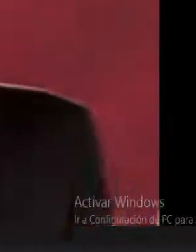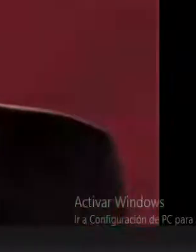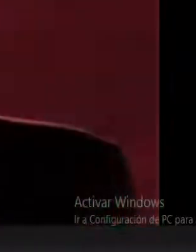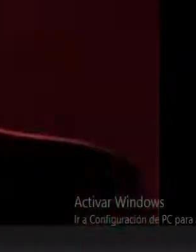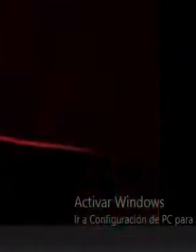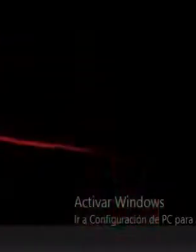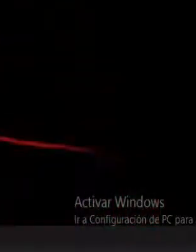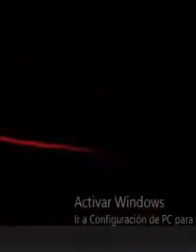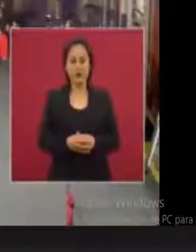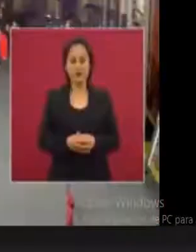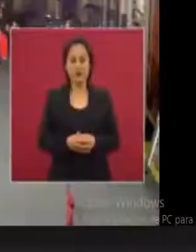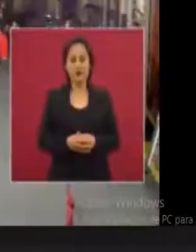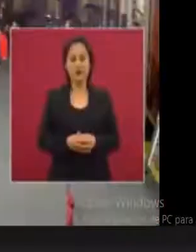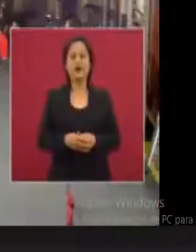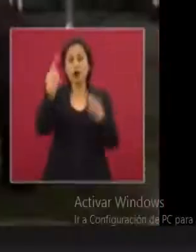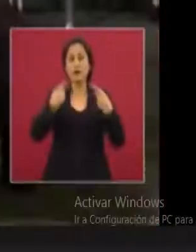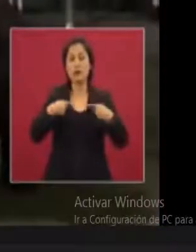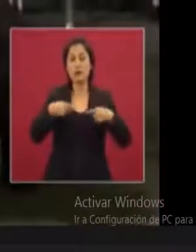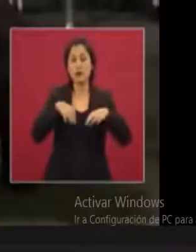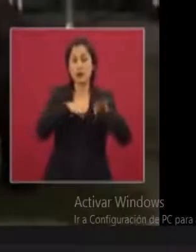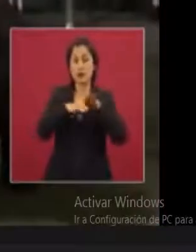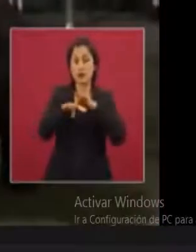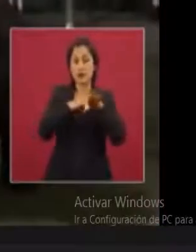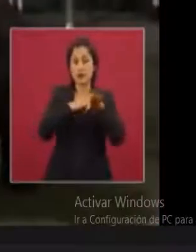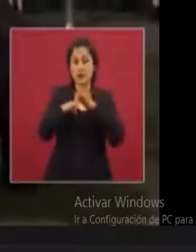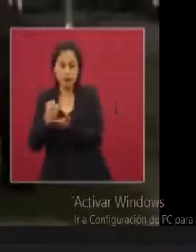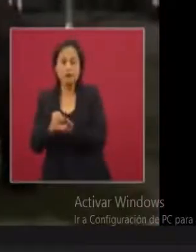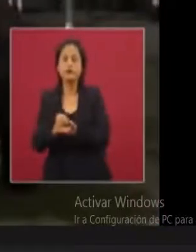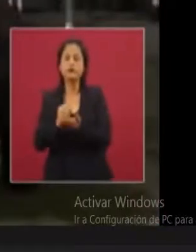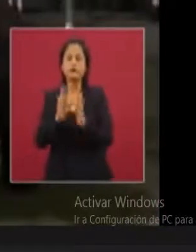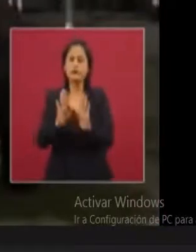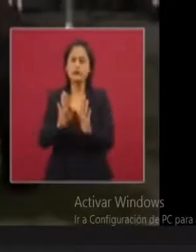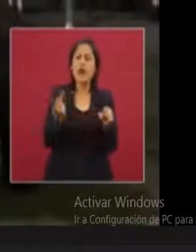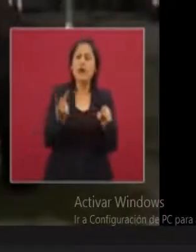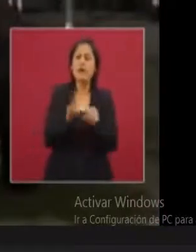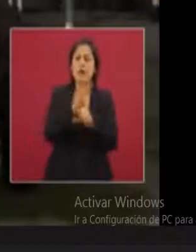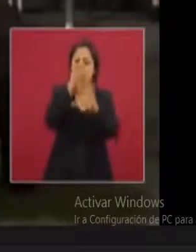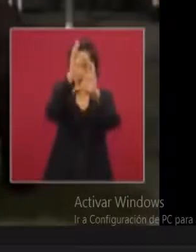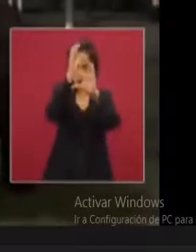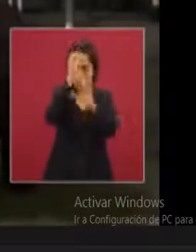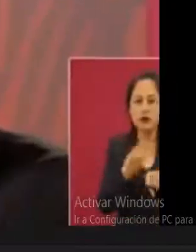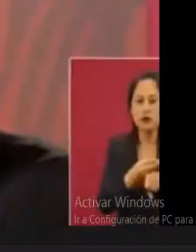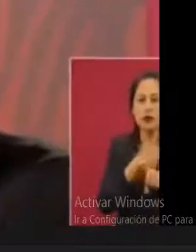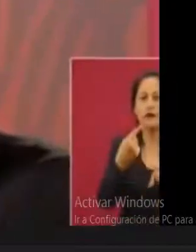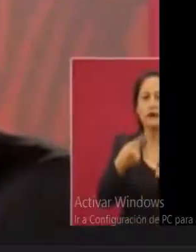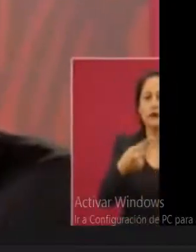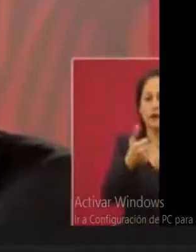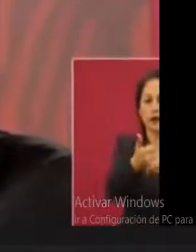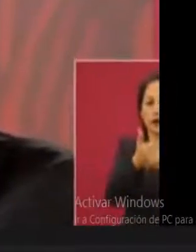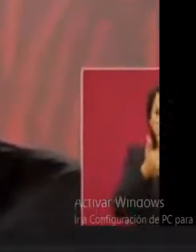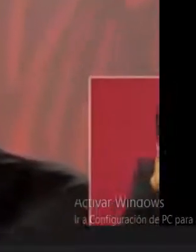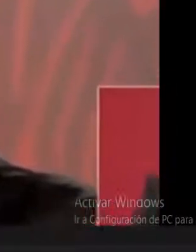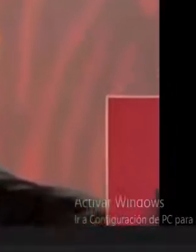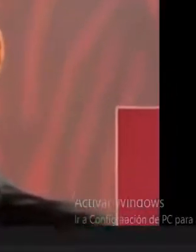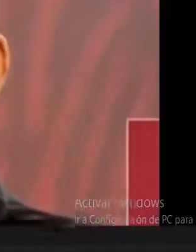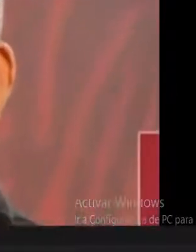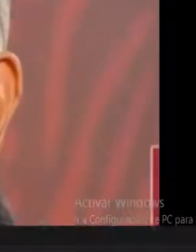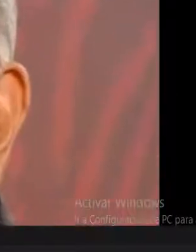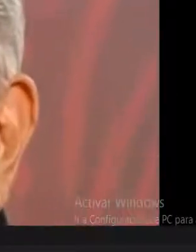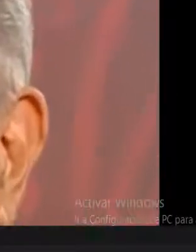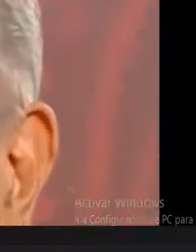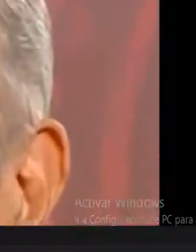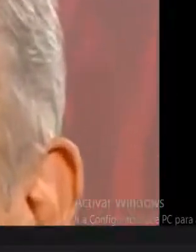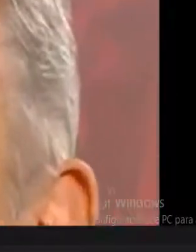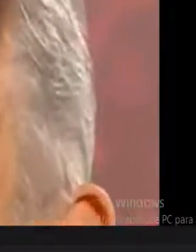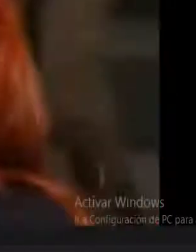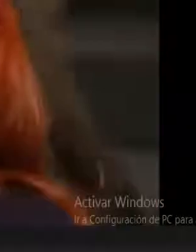pendejadas. Buenos días, putos. Presidente, me gustaría saber de qué color es su ano. Putas madres. Coño, ya vamos a